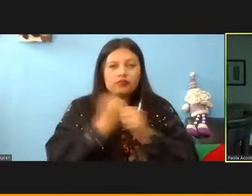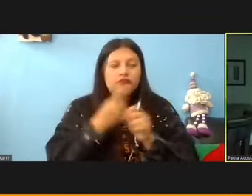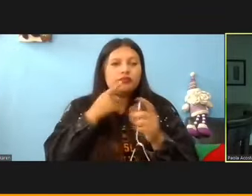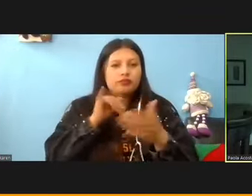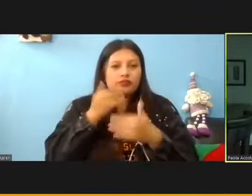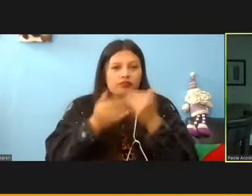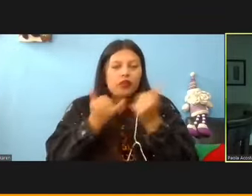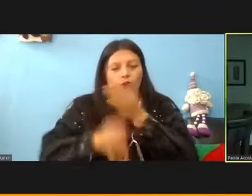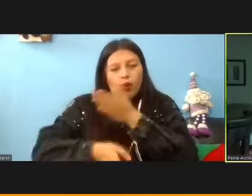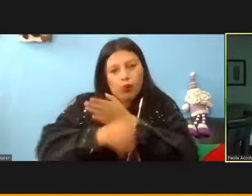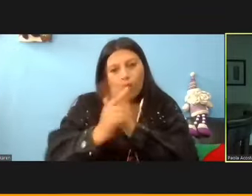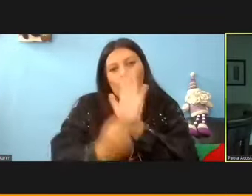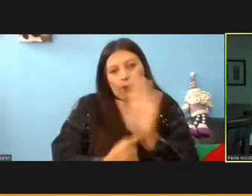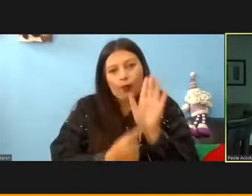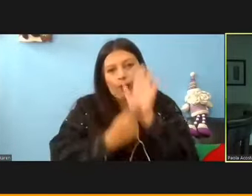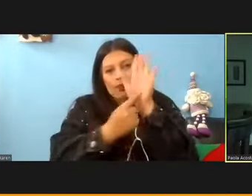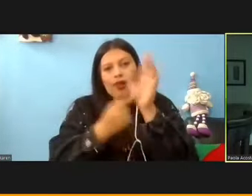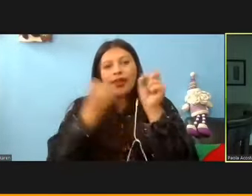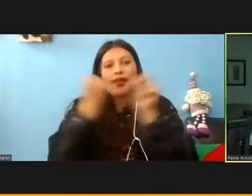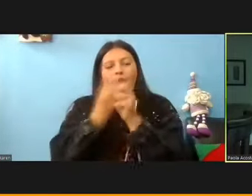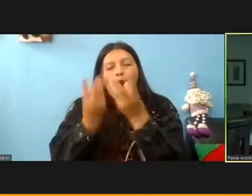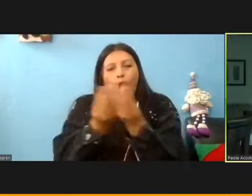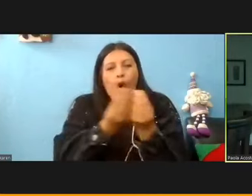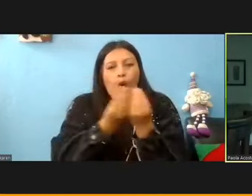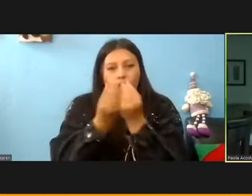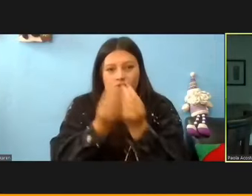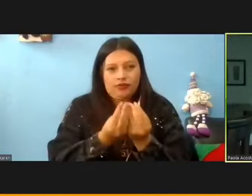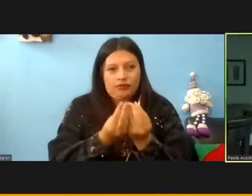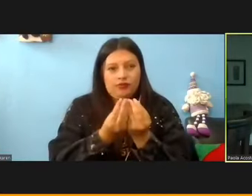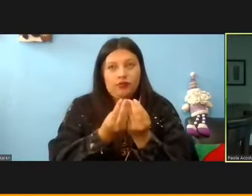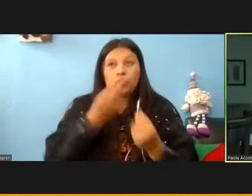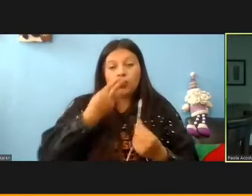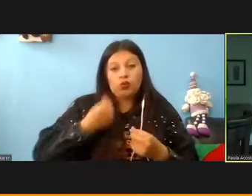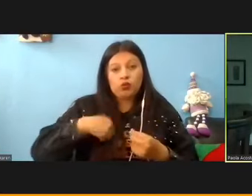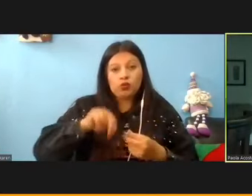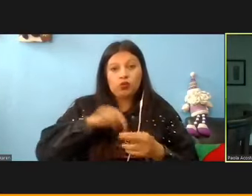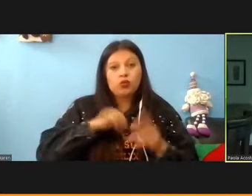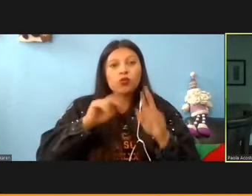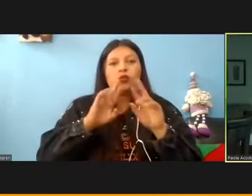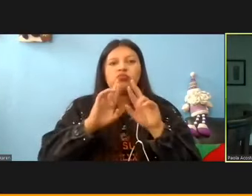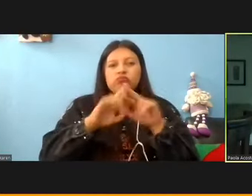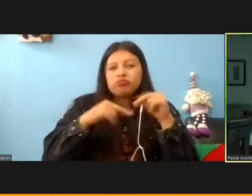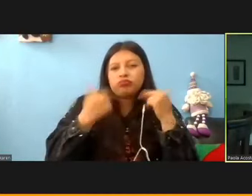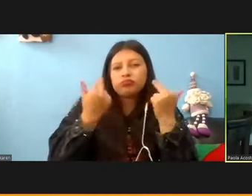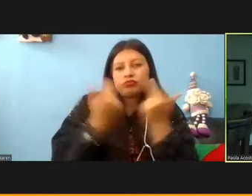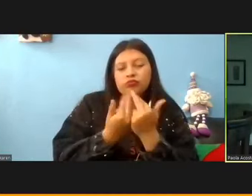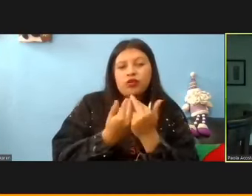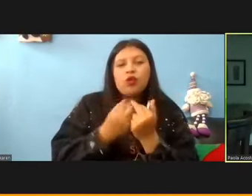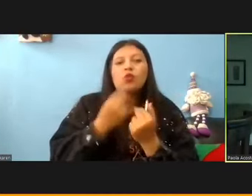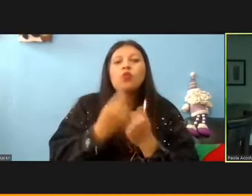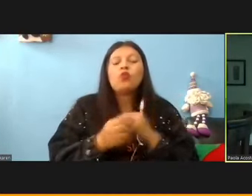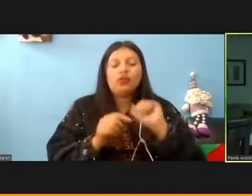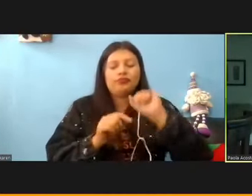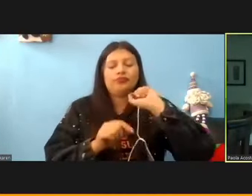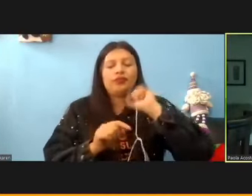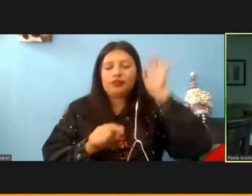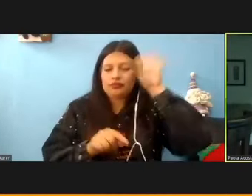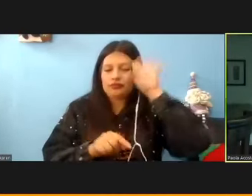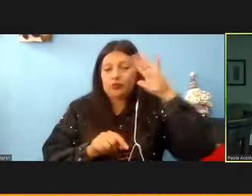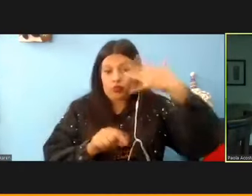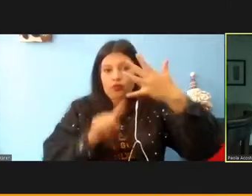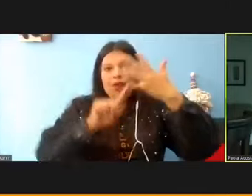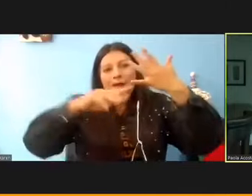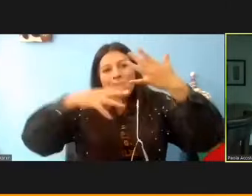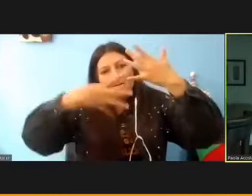a continuación es un trabajo colectivo. Nosotros nos reunimos en 4 subejes.